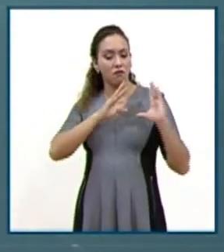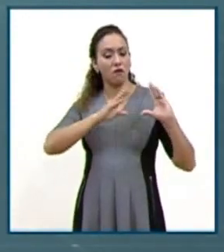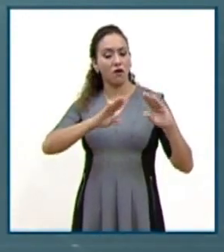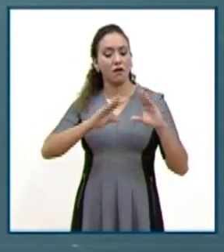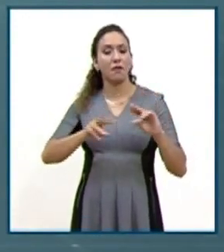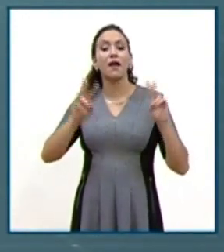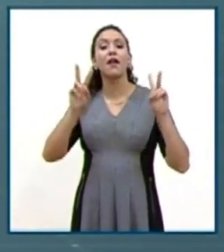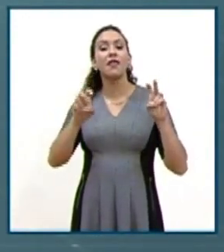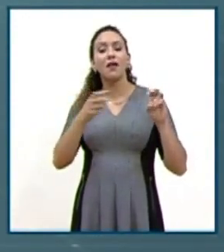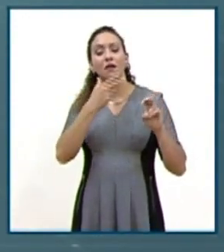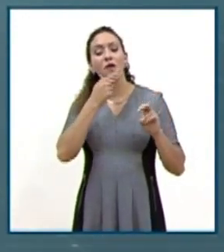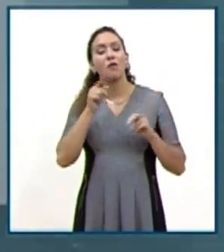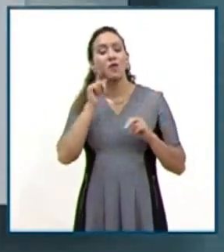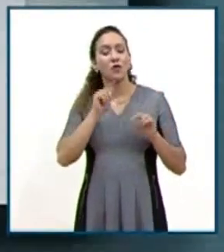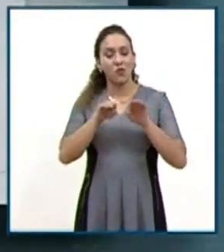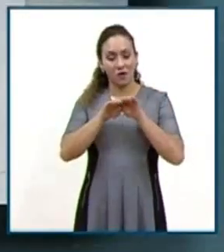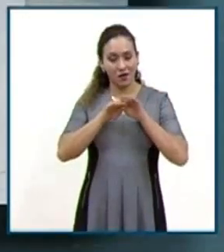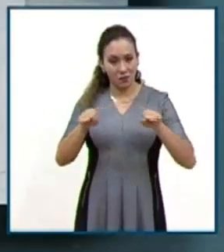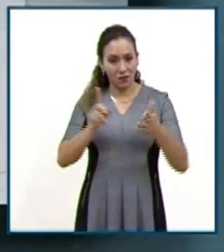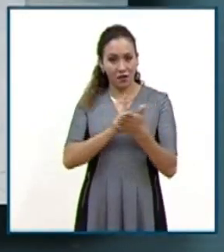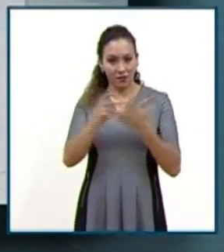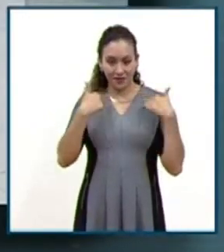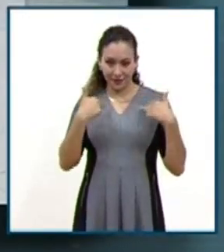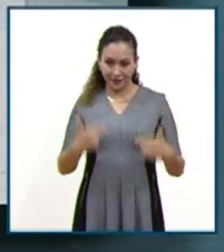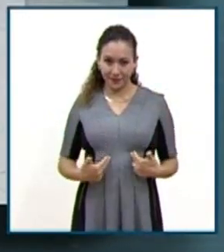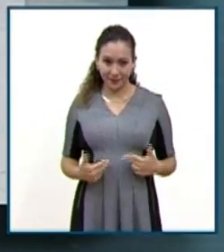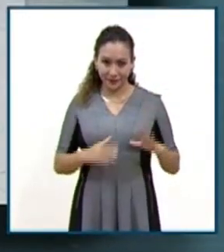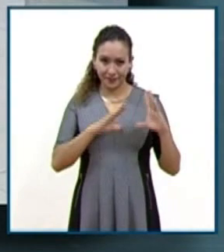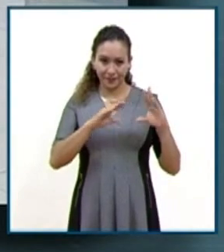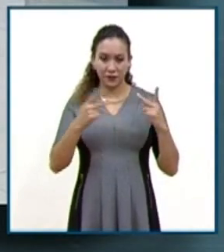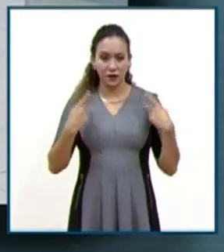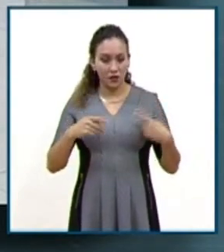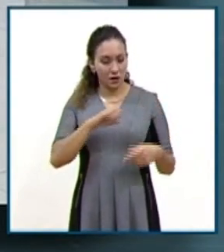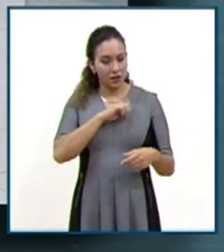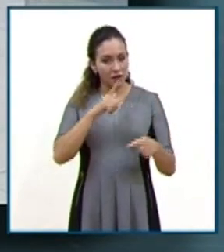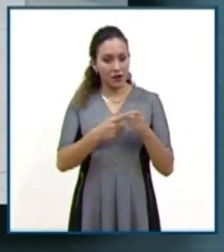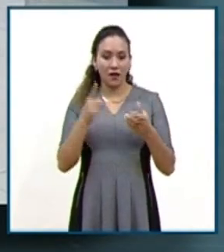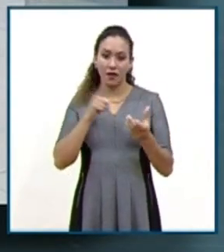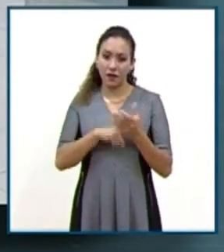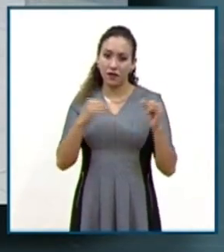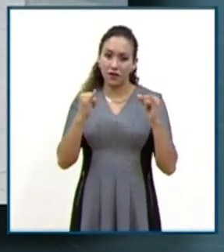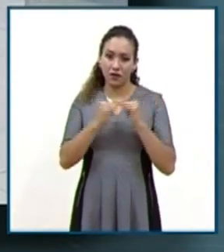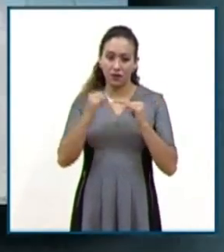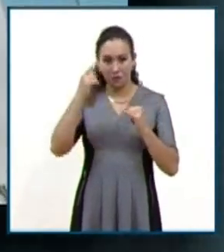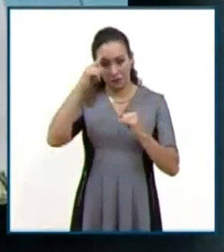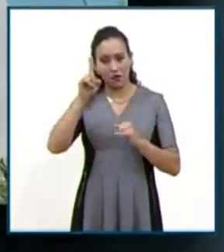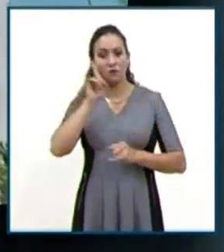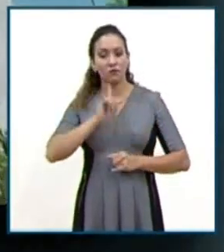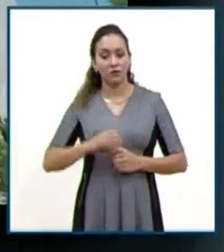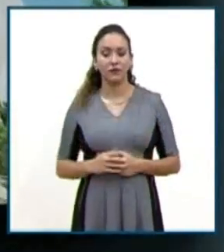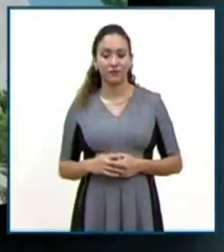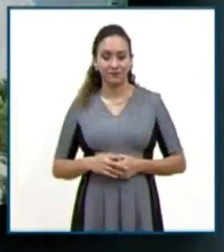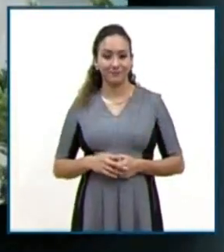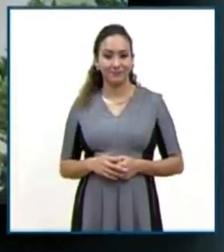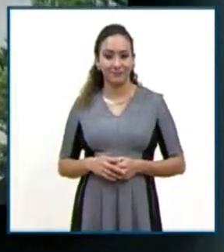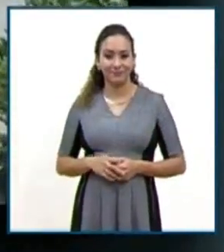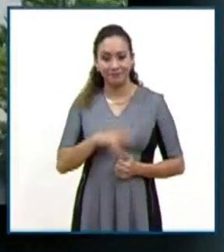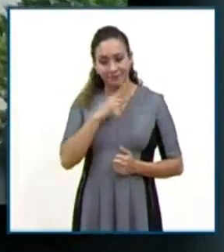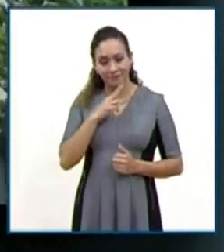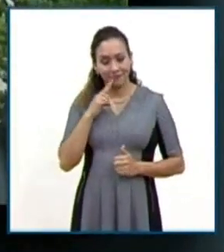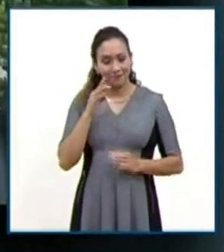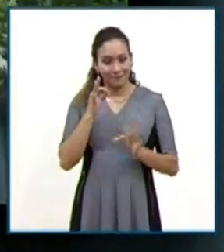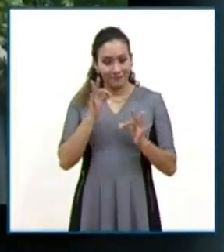Representantes de la Embajada de Estados Unidos en México visitaron las instalaciones del Poder Judicial de Jalisco para dar seguimiento al desarrollo